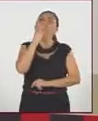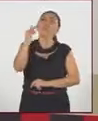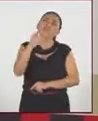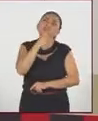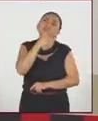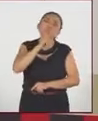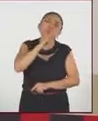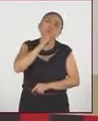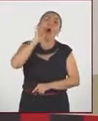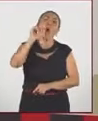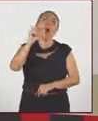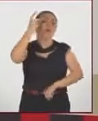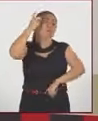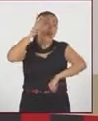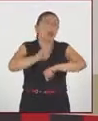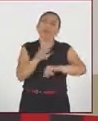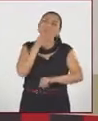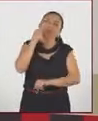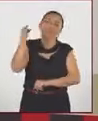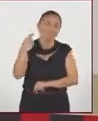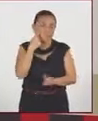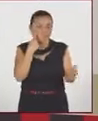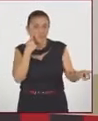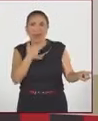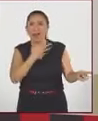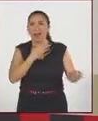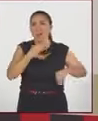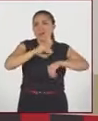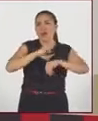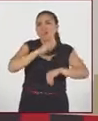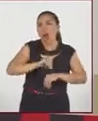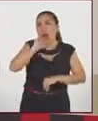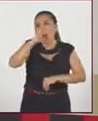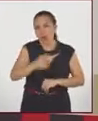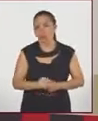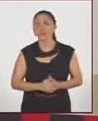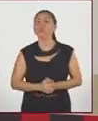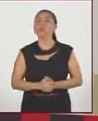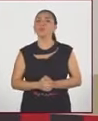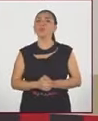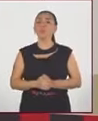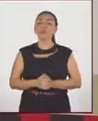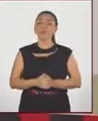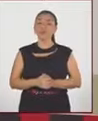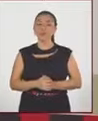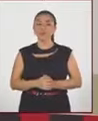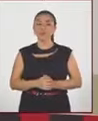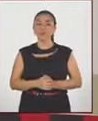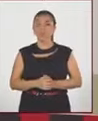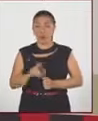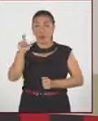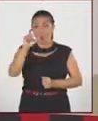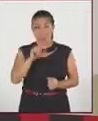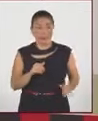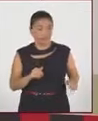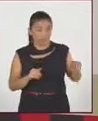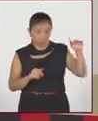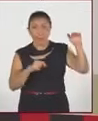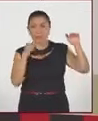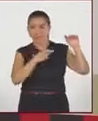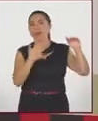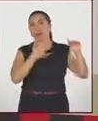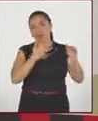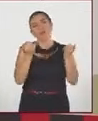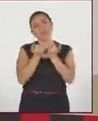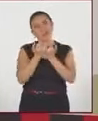a las autoridades pertinentes, vaya, ¿no? Okay. Durante el desarrollo también hay algunas